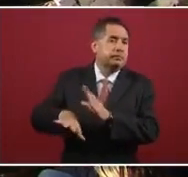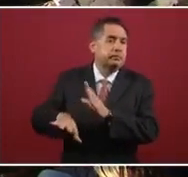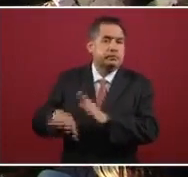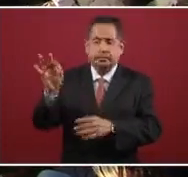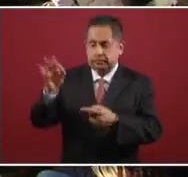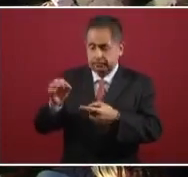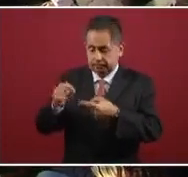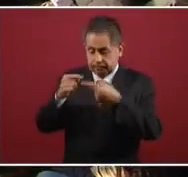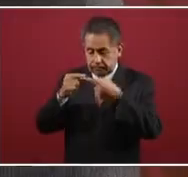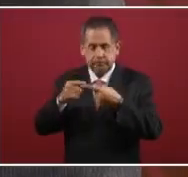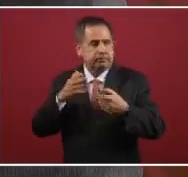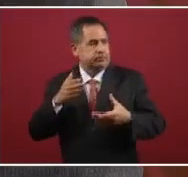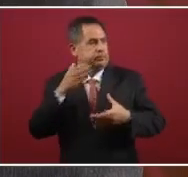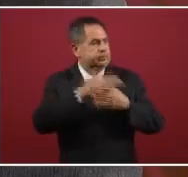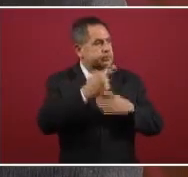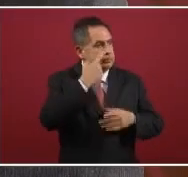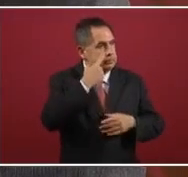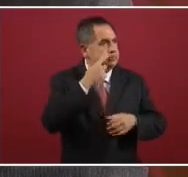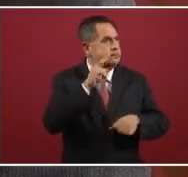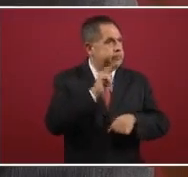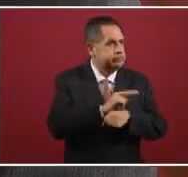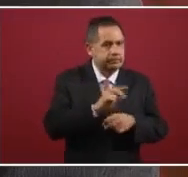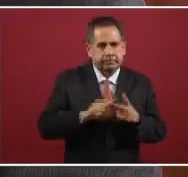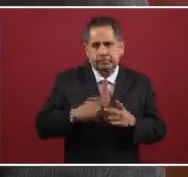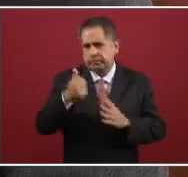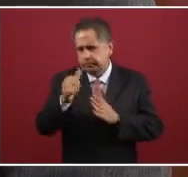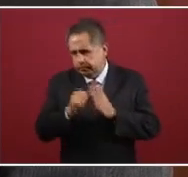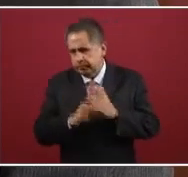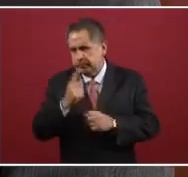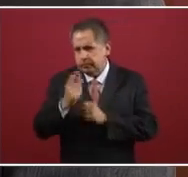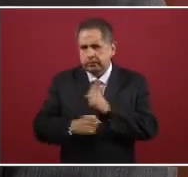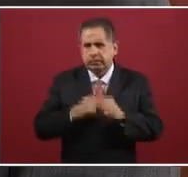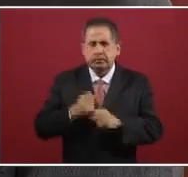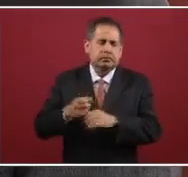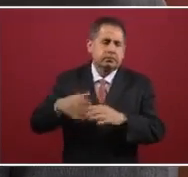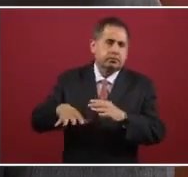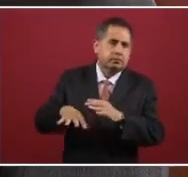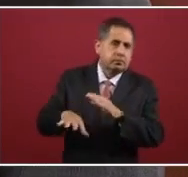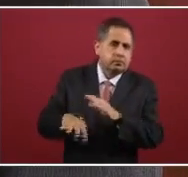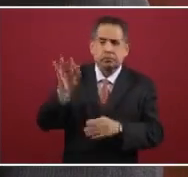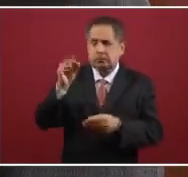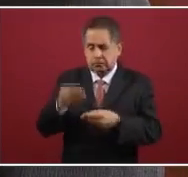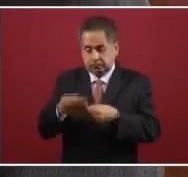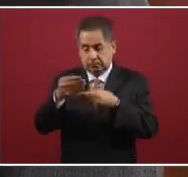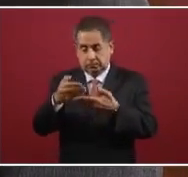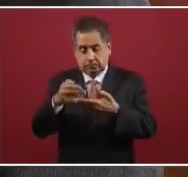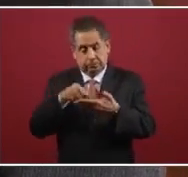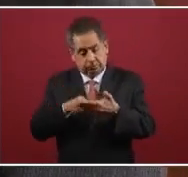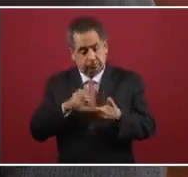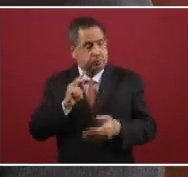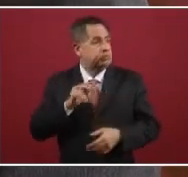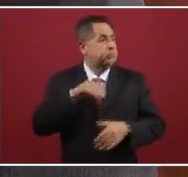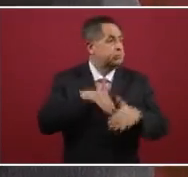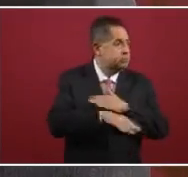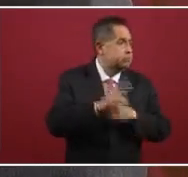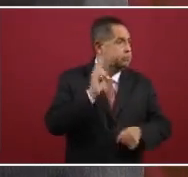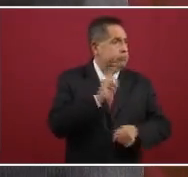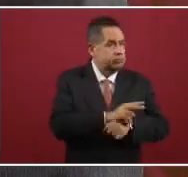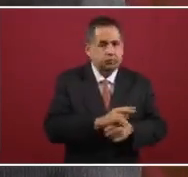periódicos cada 6 meses, cada año, y si le corresponde